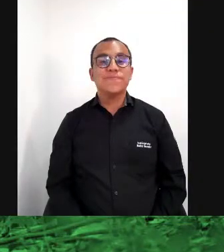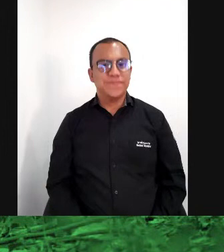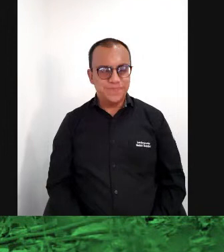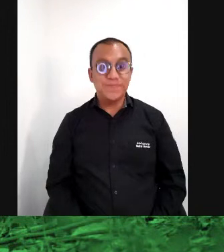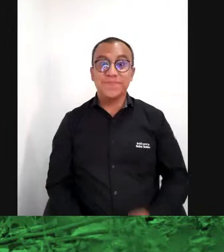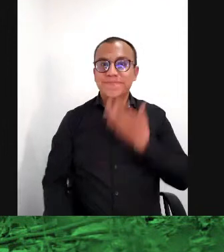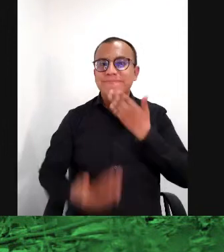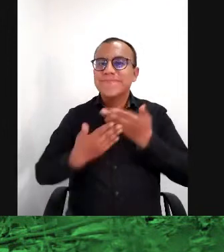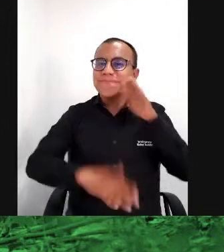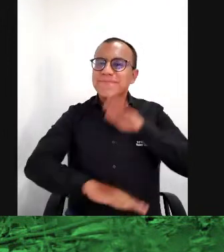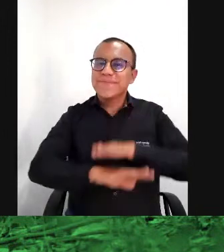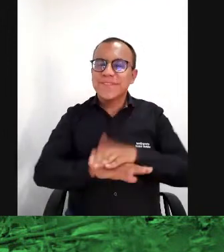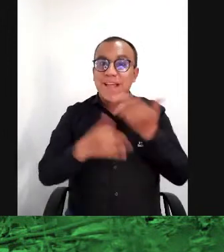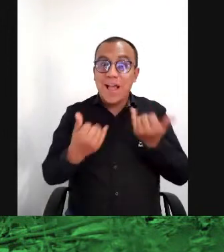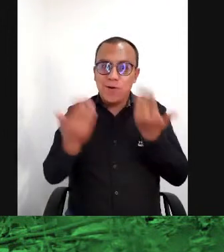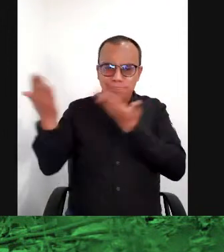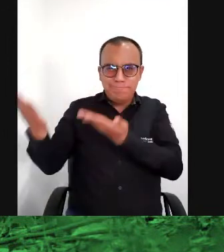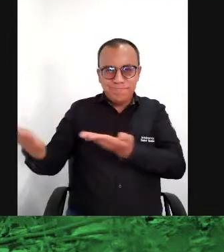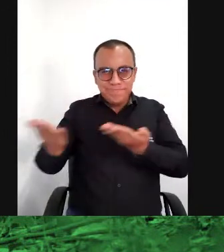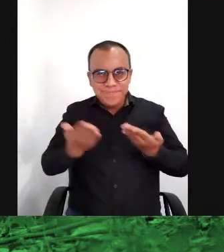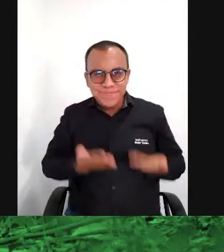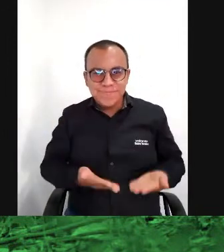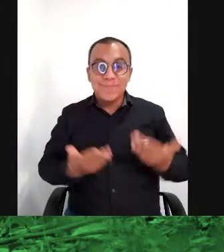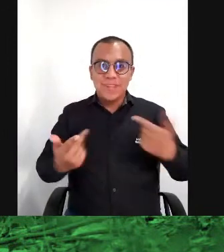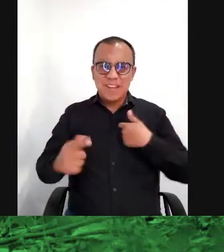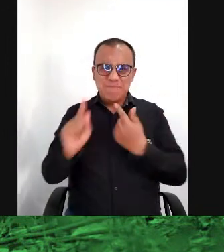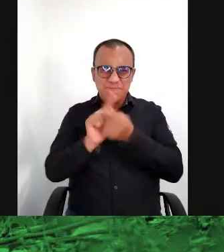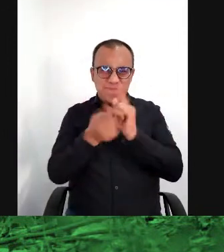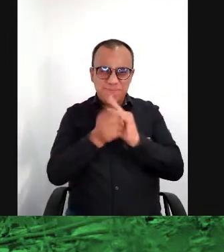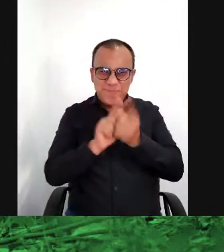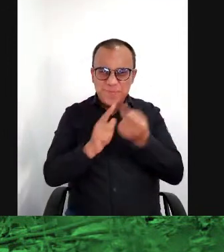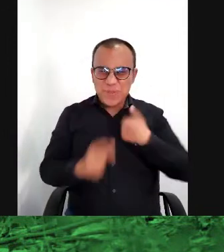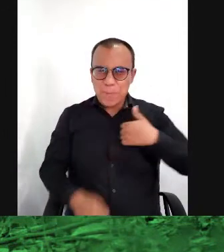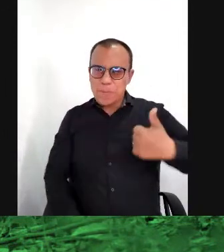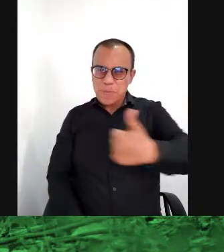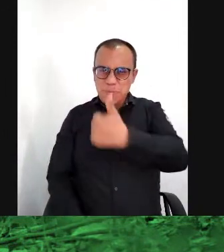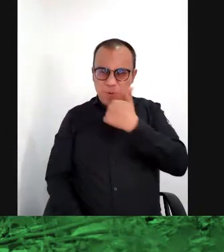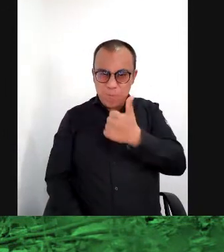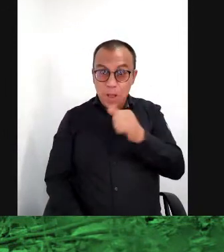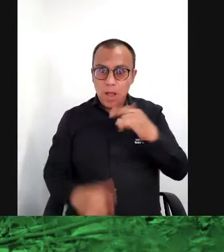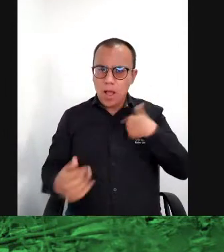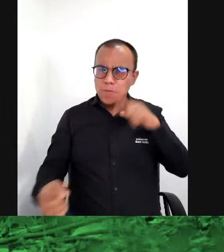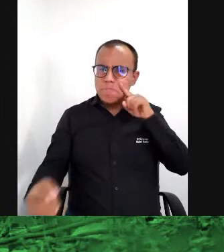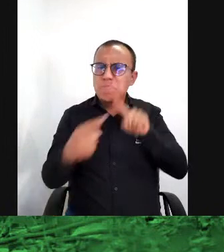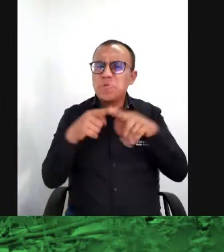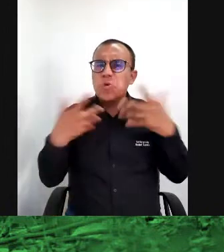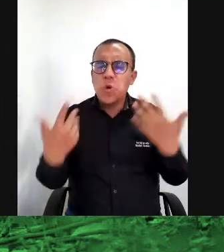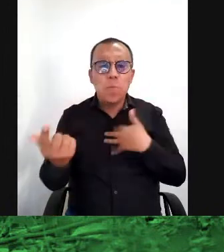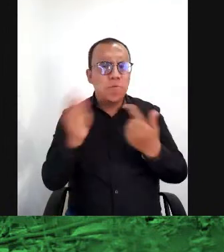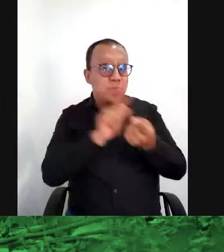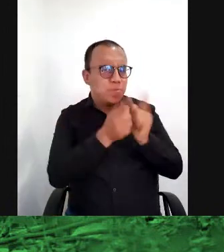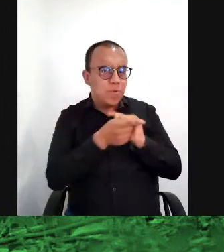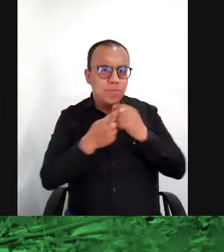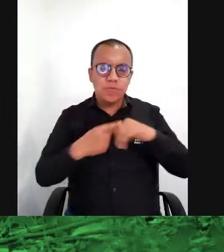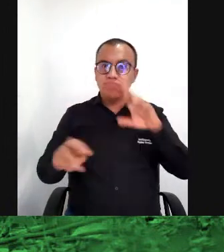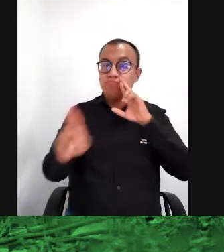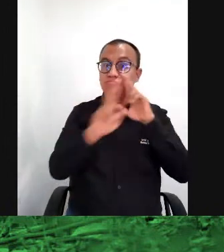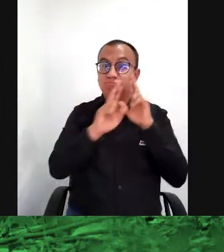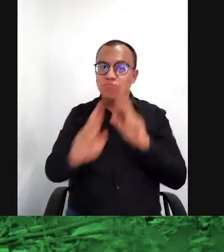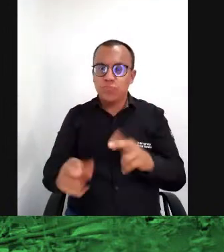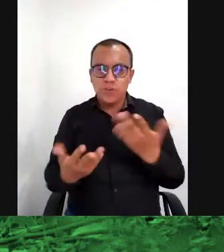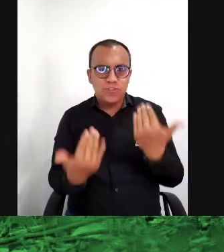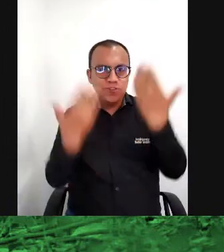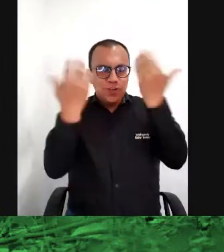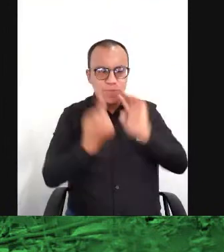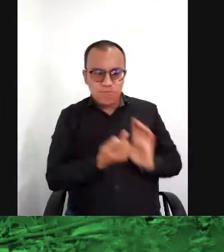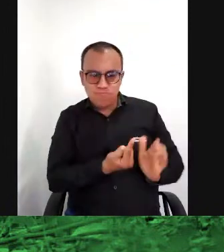Buenas tardes, queremos darles la bienvenida a los encuentros Todo Bien, espacios que han sido pensados para fomentar el reconocimiento, la valoración y